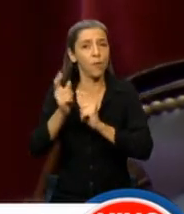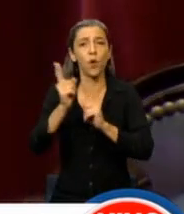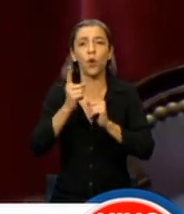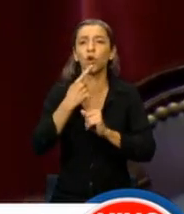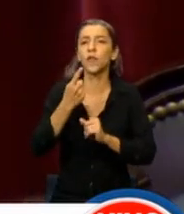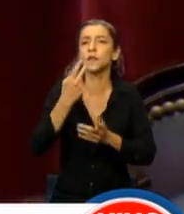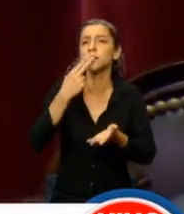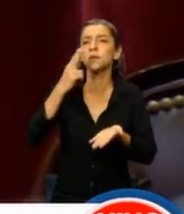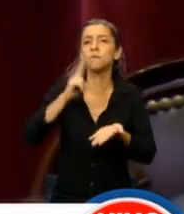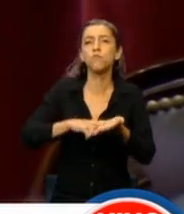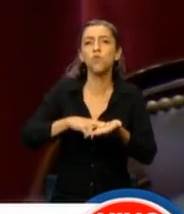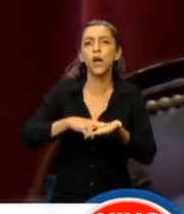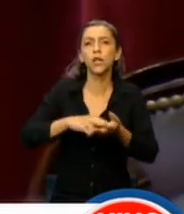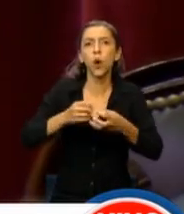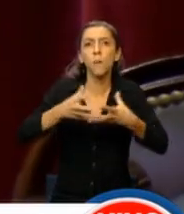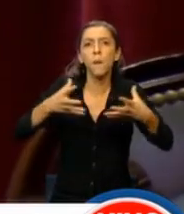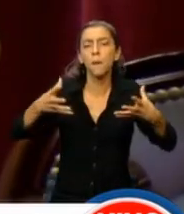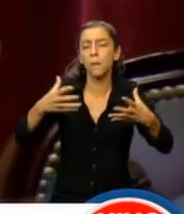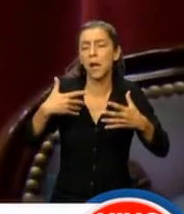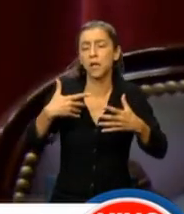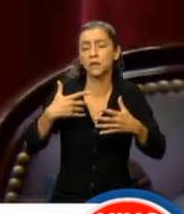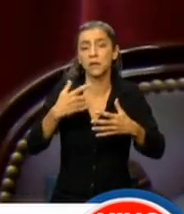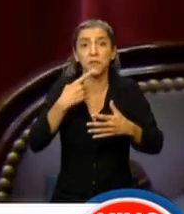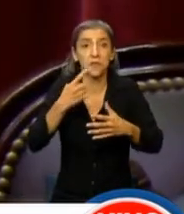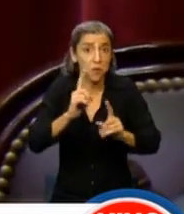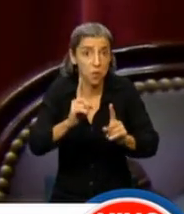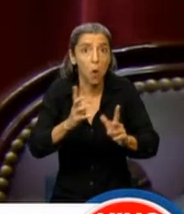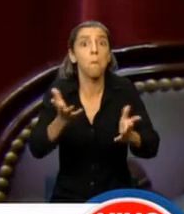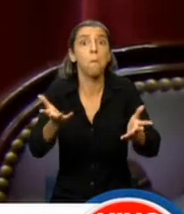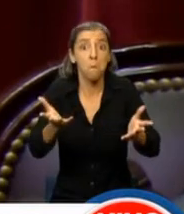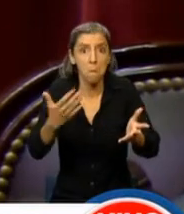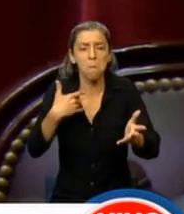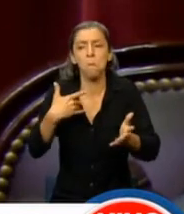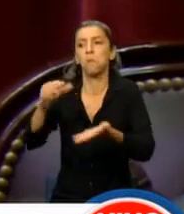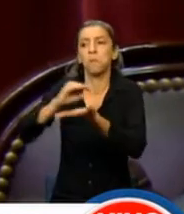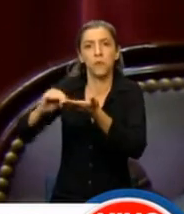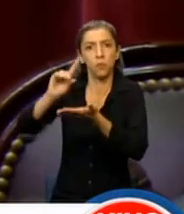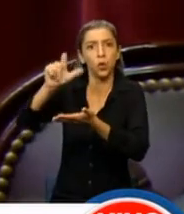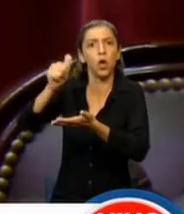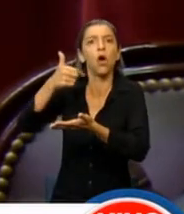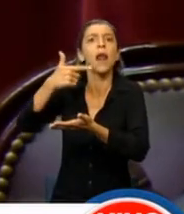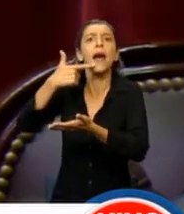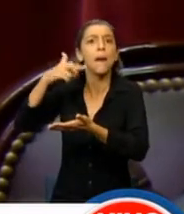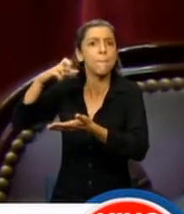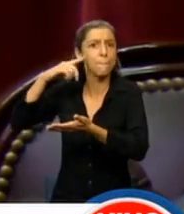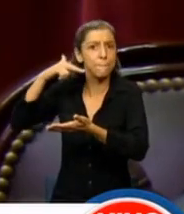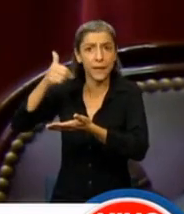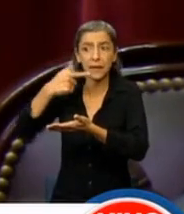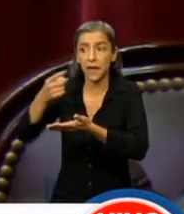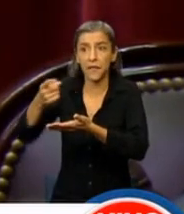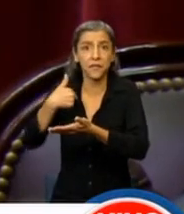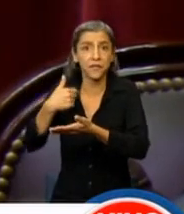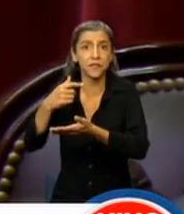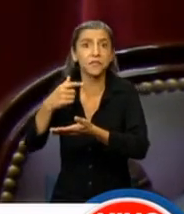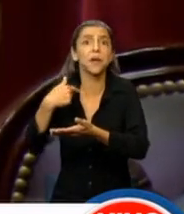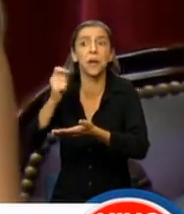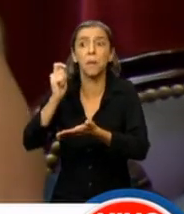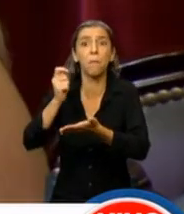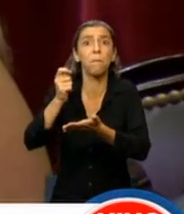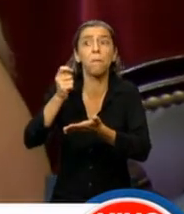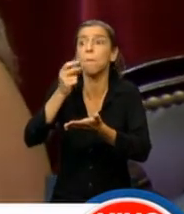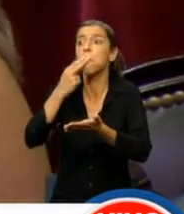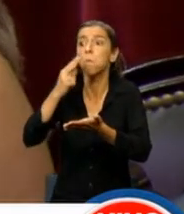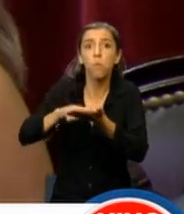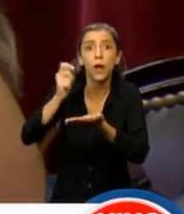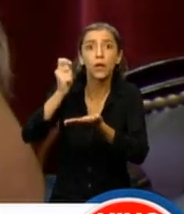impuestos. Es más, si seguimos la lógica del diputado Laspina, solo habría que cobrarle impuesto a los pobres. Porque si le